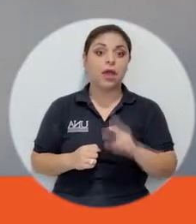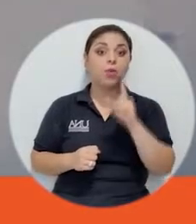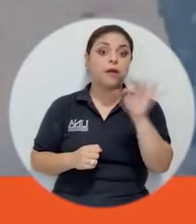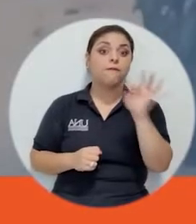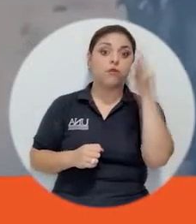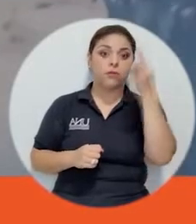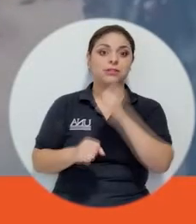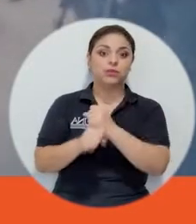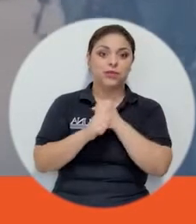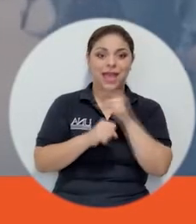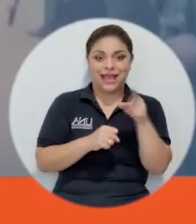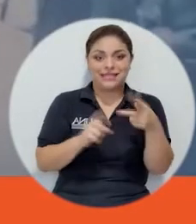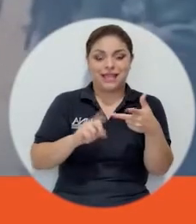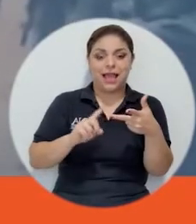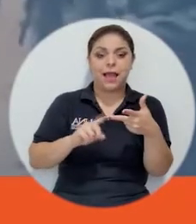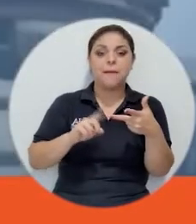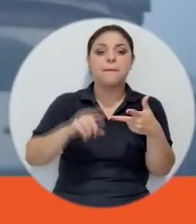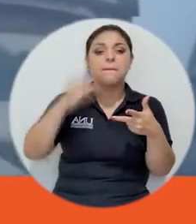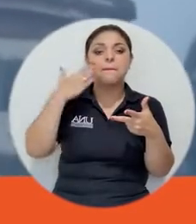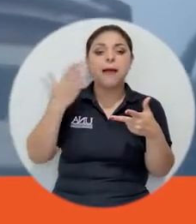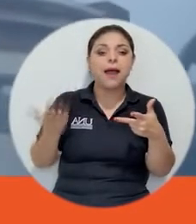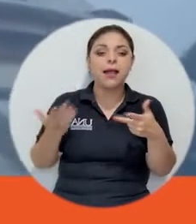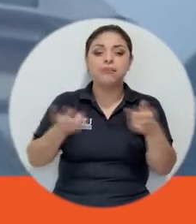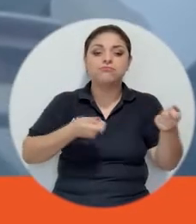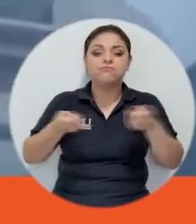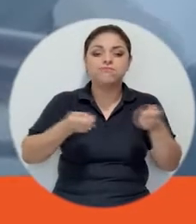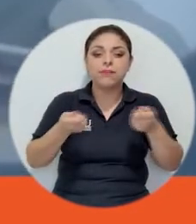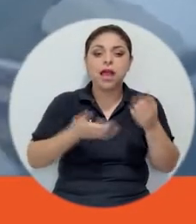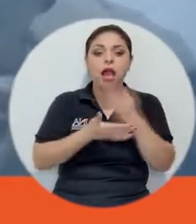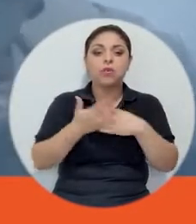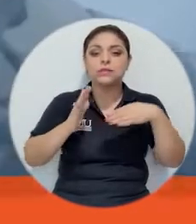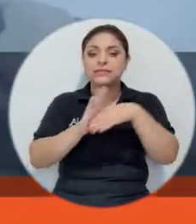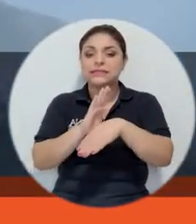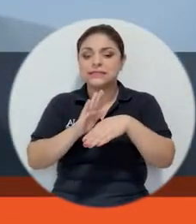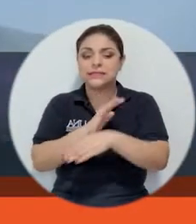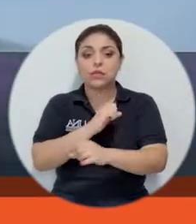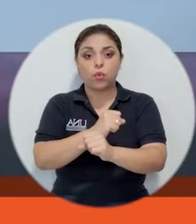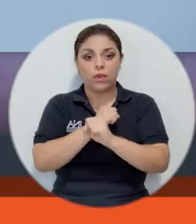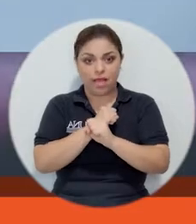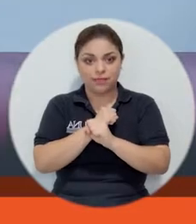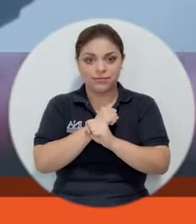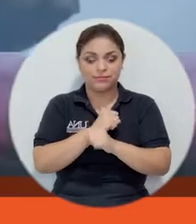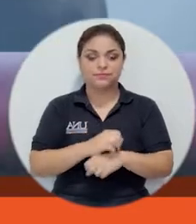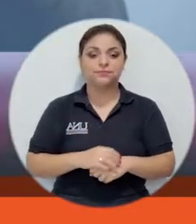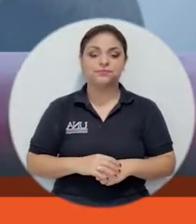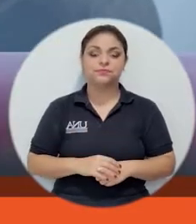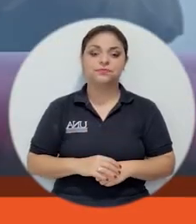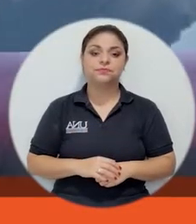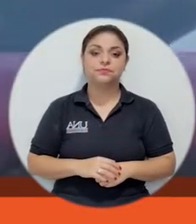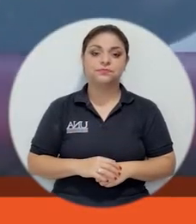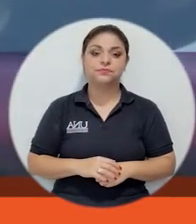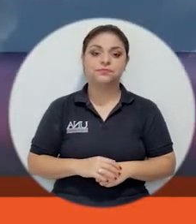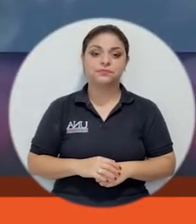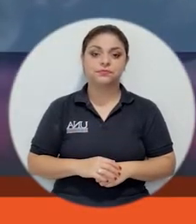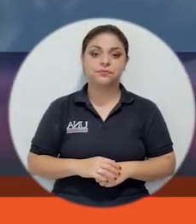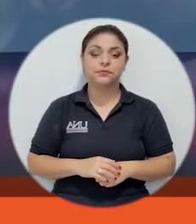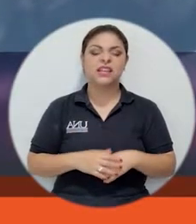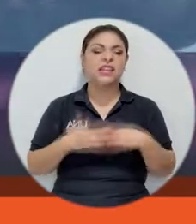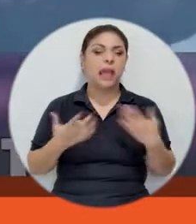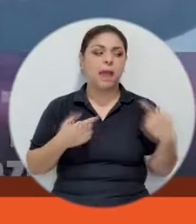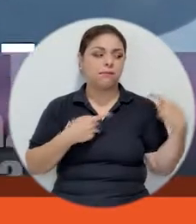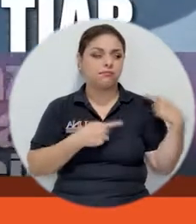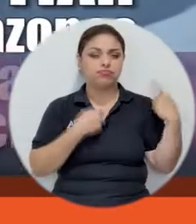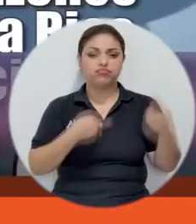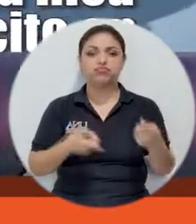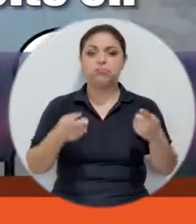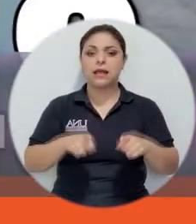de seguridad muy útil porque le permitió gestionar ciertas crisis de seguridad. Ahora, ¿qué es lo que ha venido ocurriendo? Que